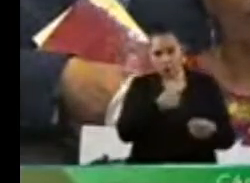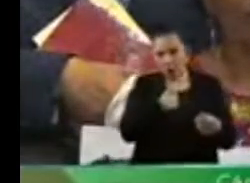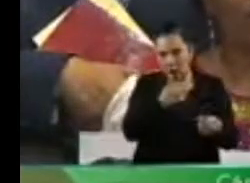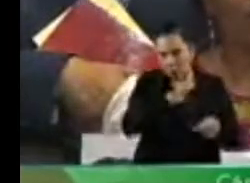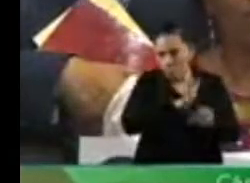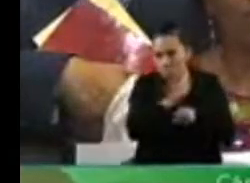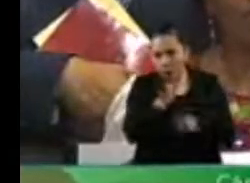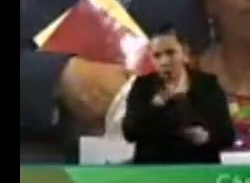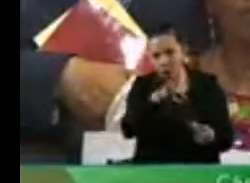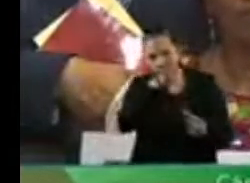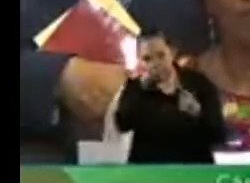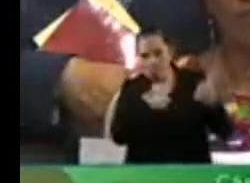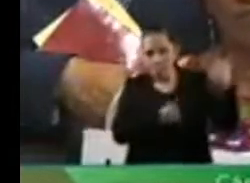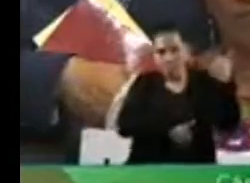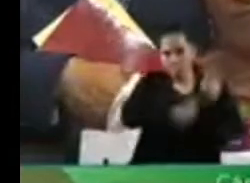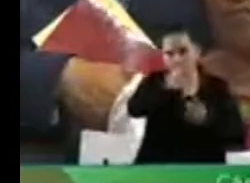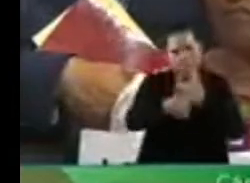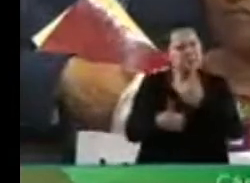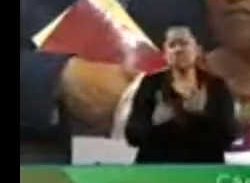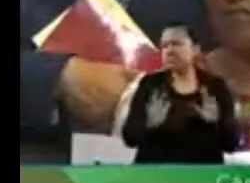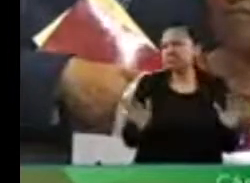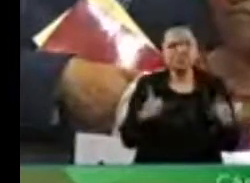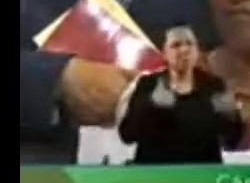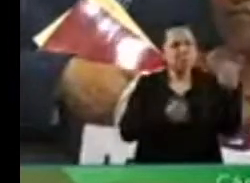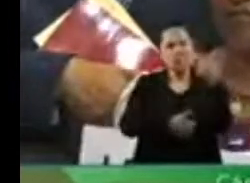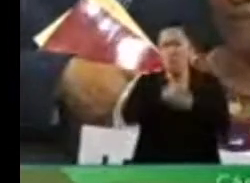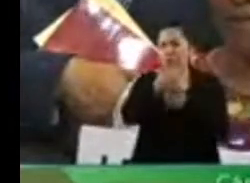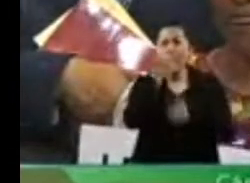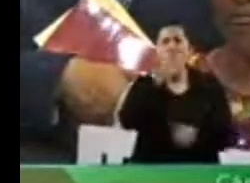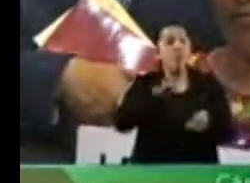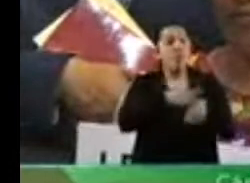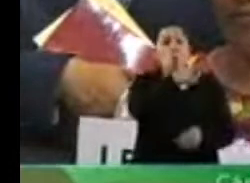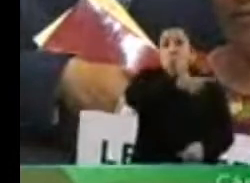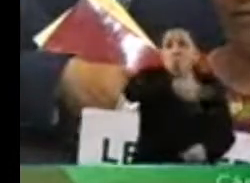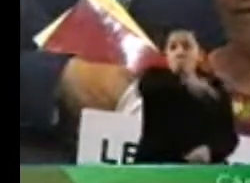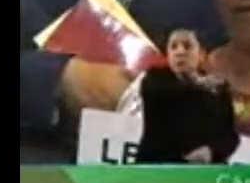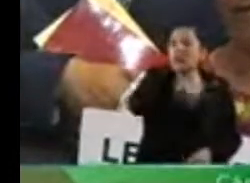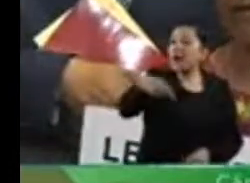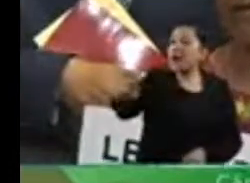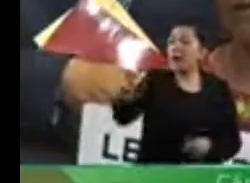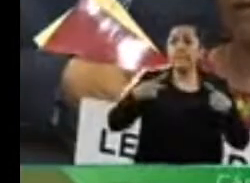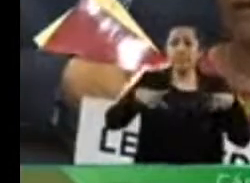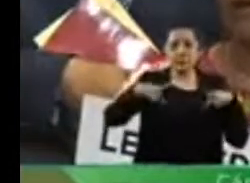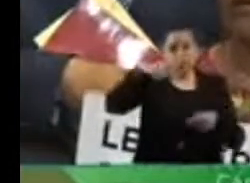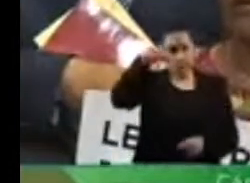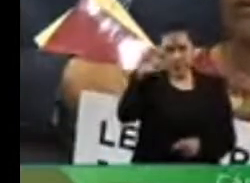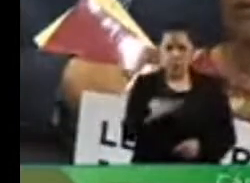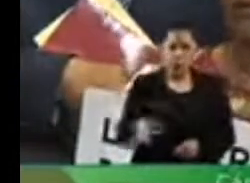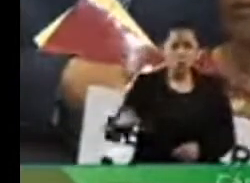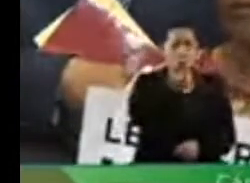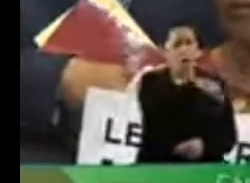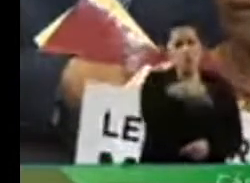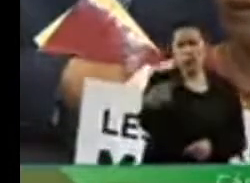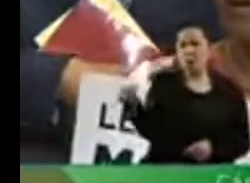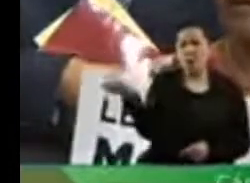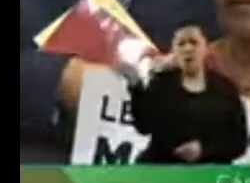al pueblo. Creen que el pueblo es tonto, pero tonto el que piensa que el pueblo es